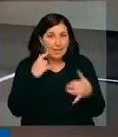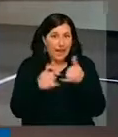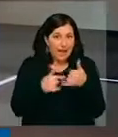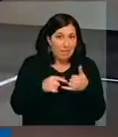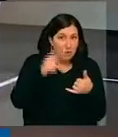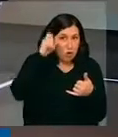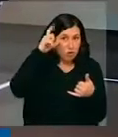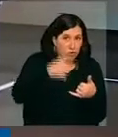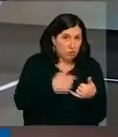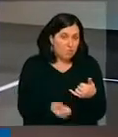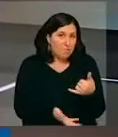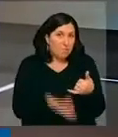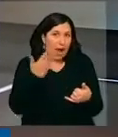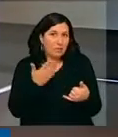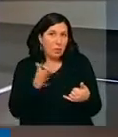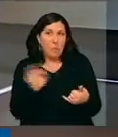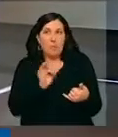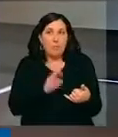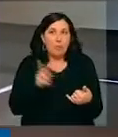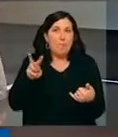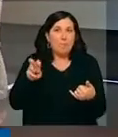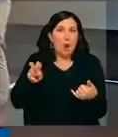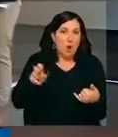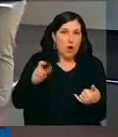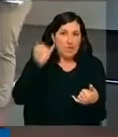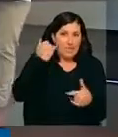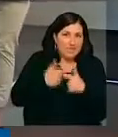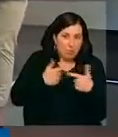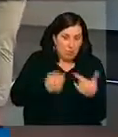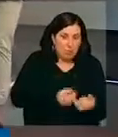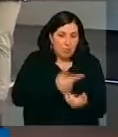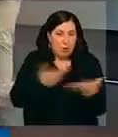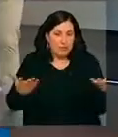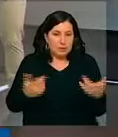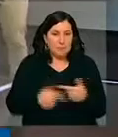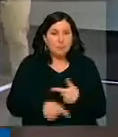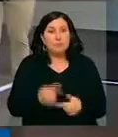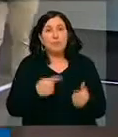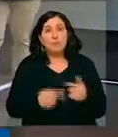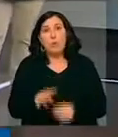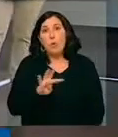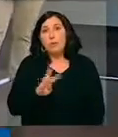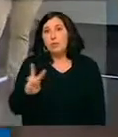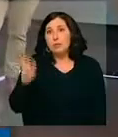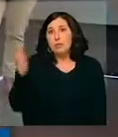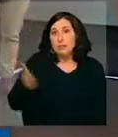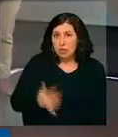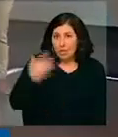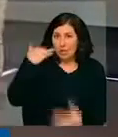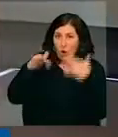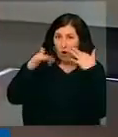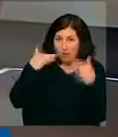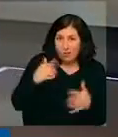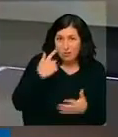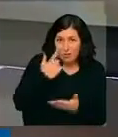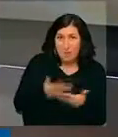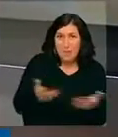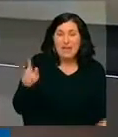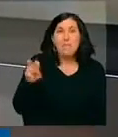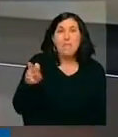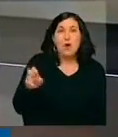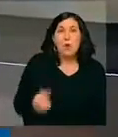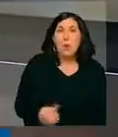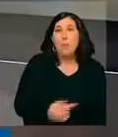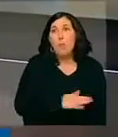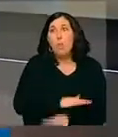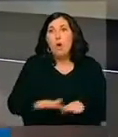estamos muy expuestos a estos contenidos sexuales explícitos. El 42% de los adolescentes mira pornografía al menos una